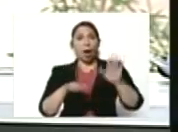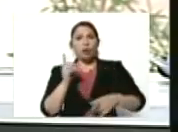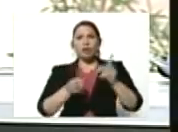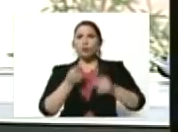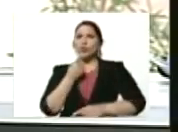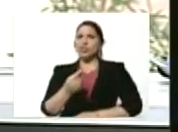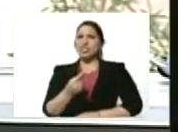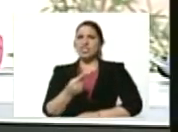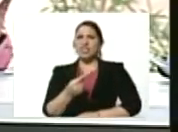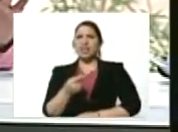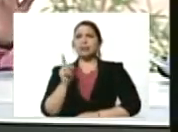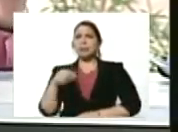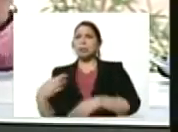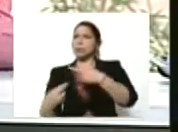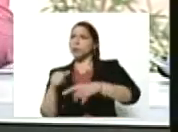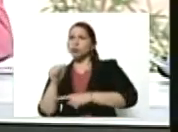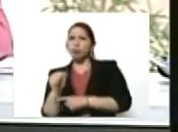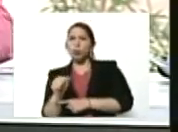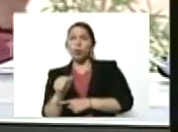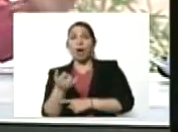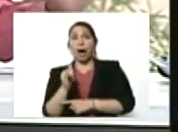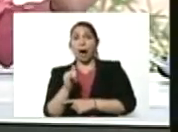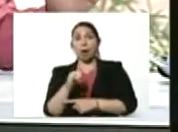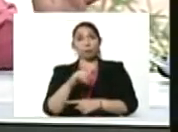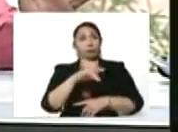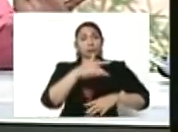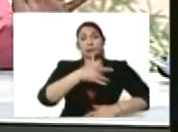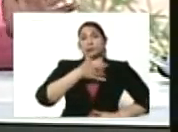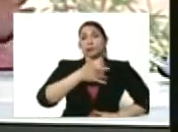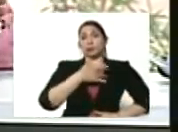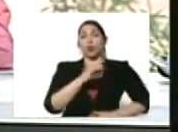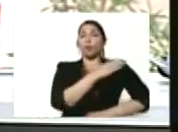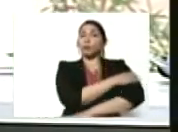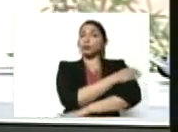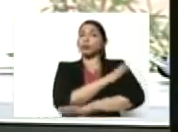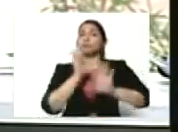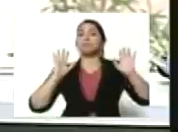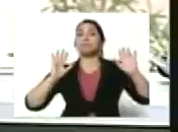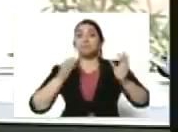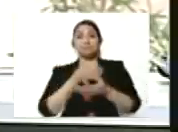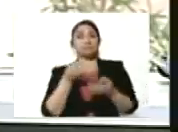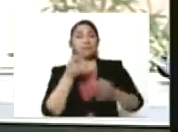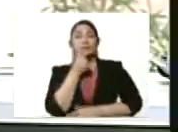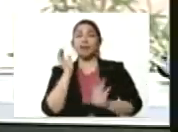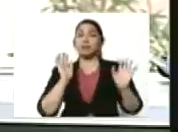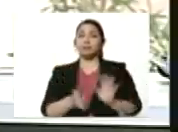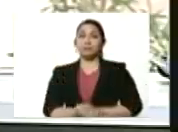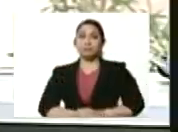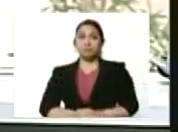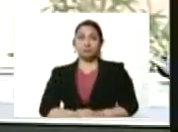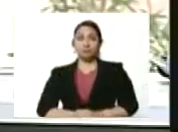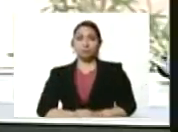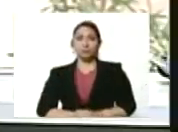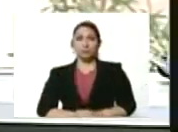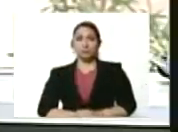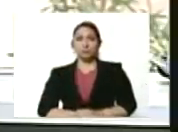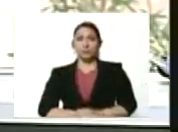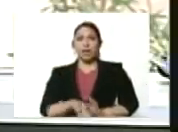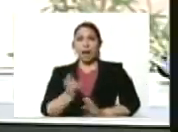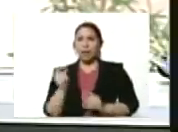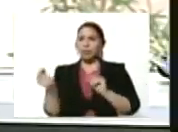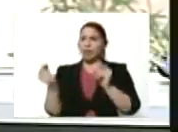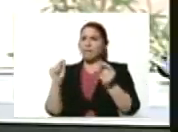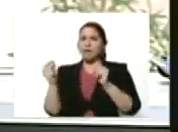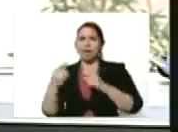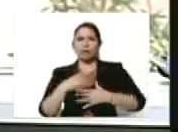son de izquierda, están en la derecha, compadre. Así de sencillo. Y ahí hay un debate